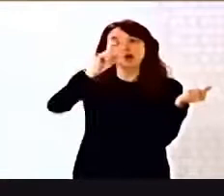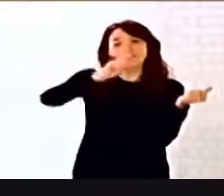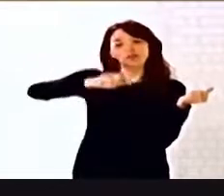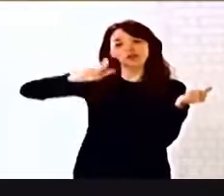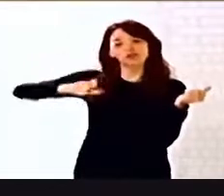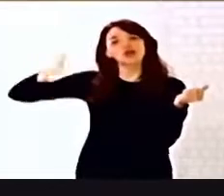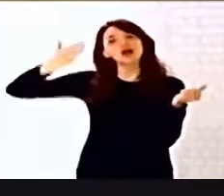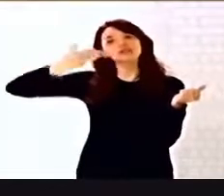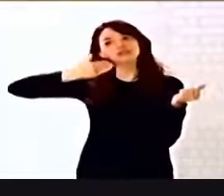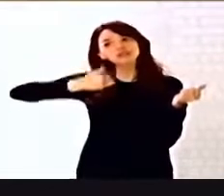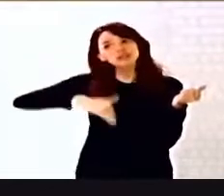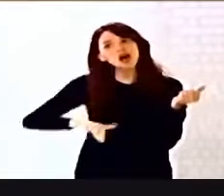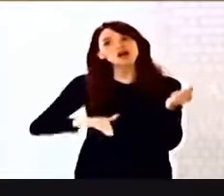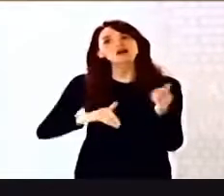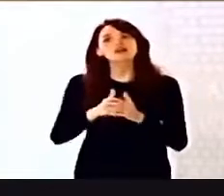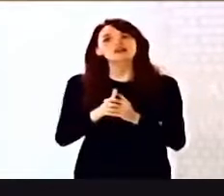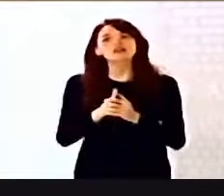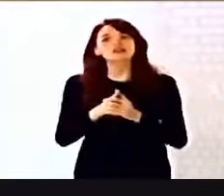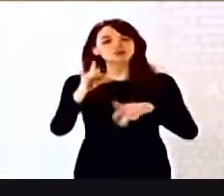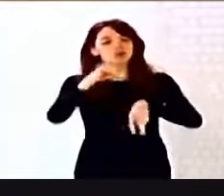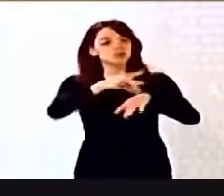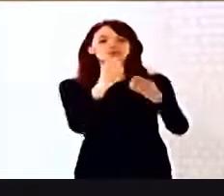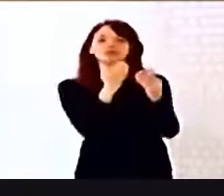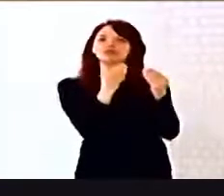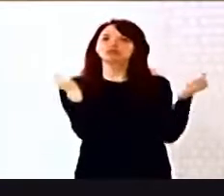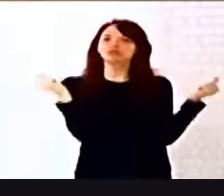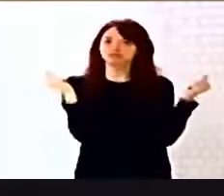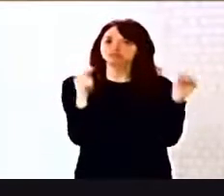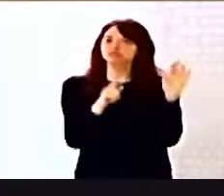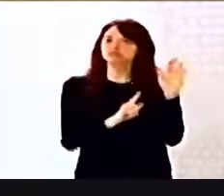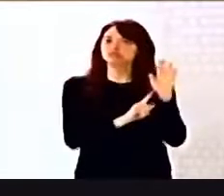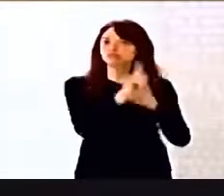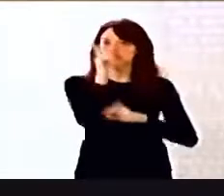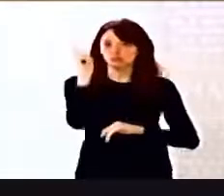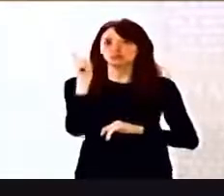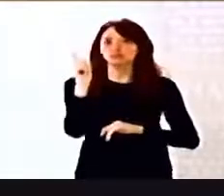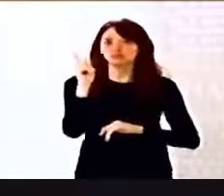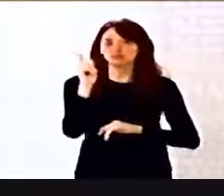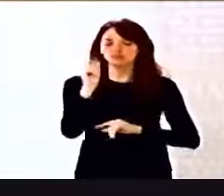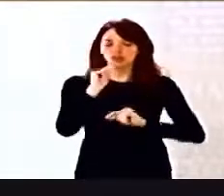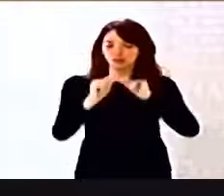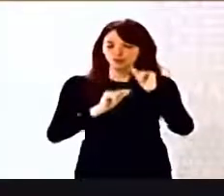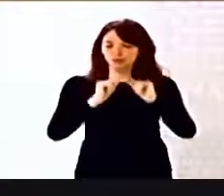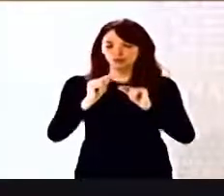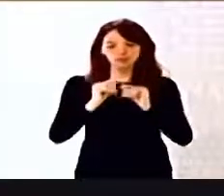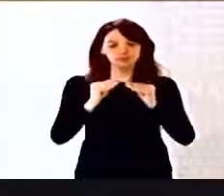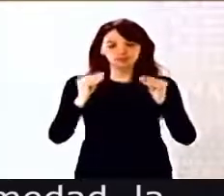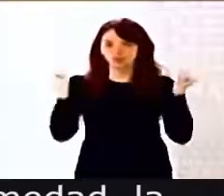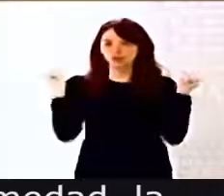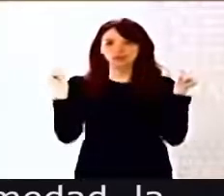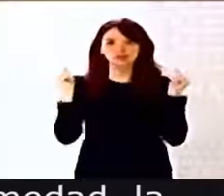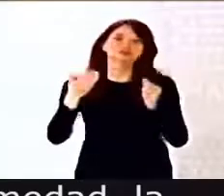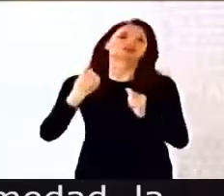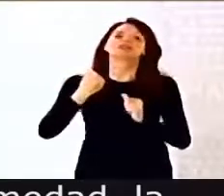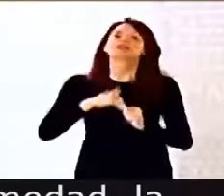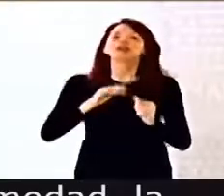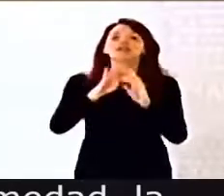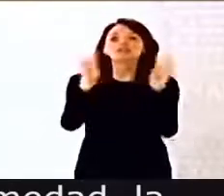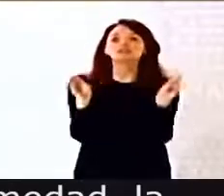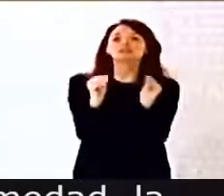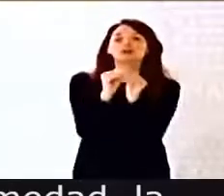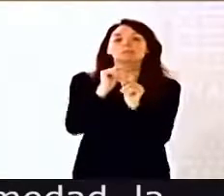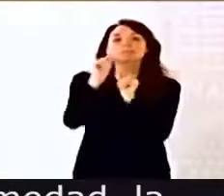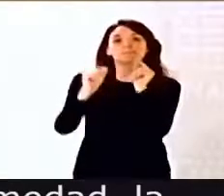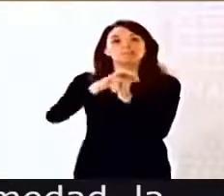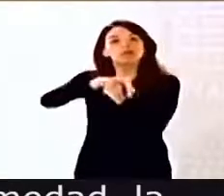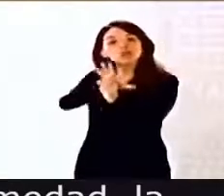superado la enfermedad, que han superado la infección, en definitiva, que han vencido el virus en